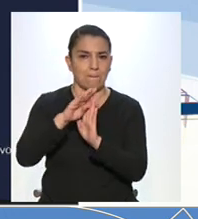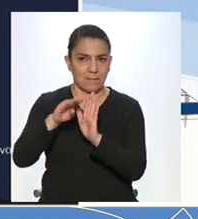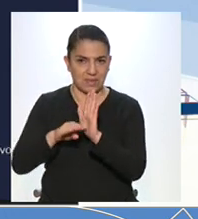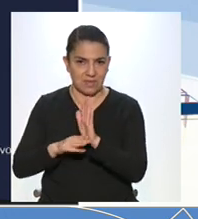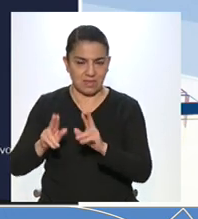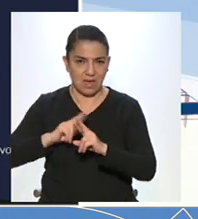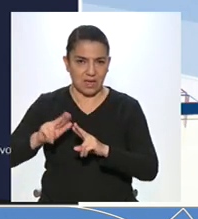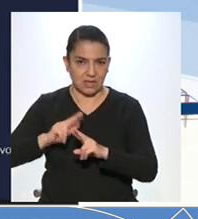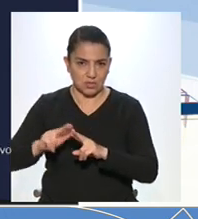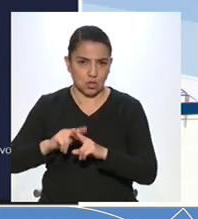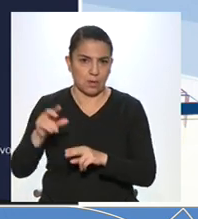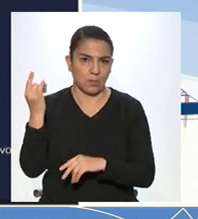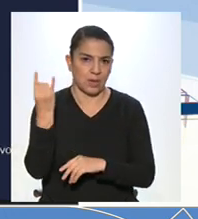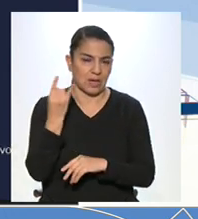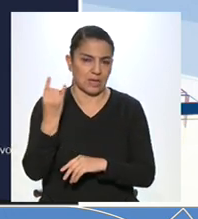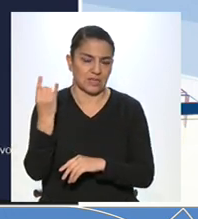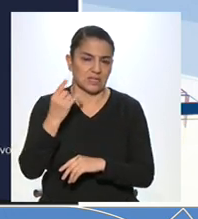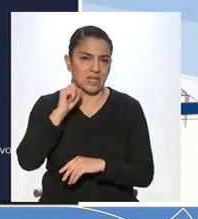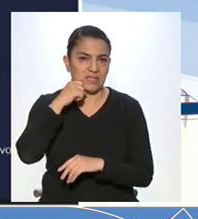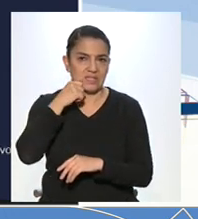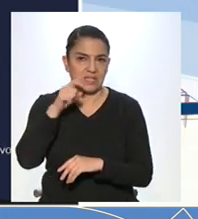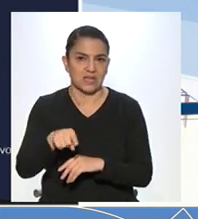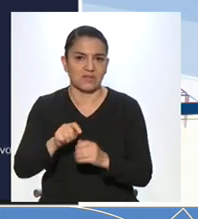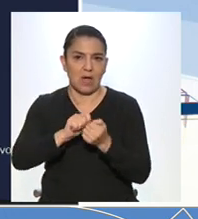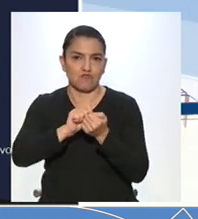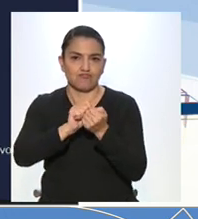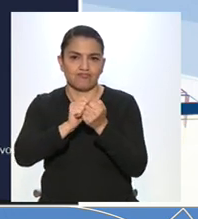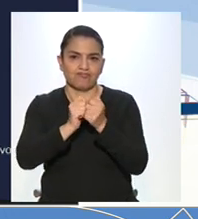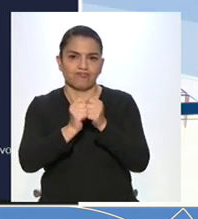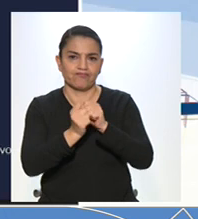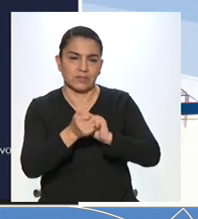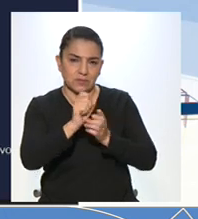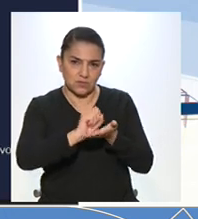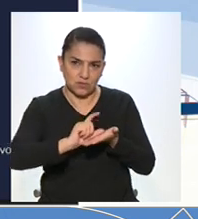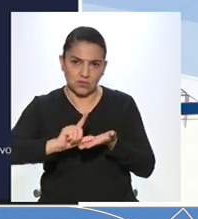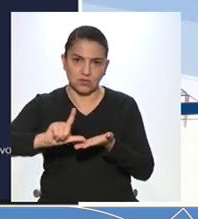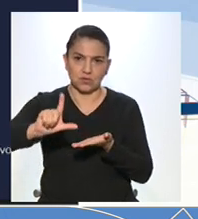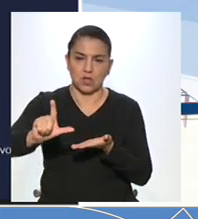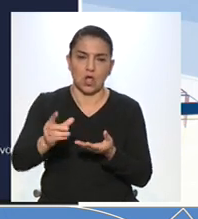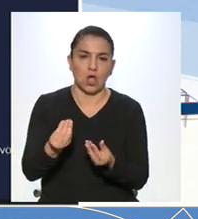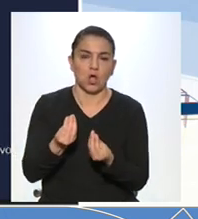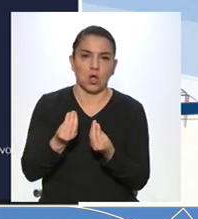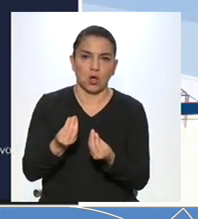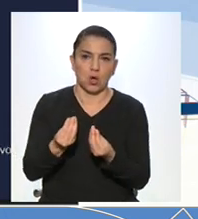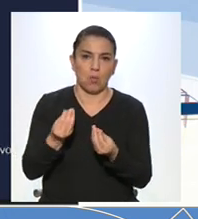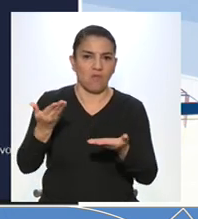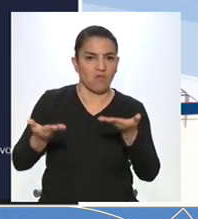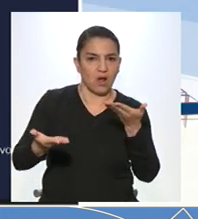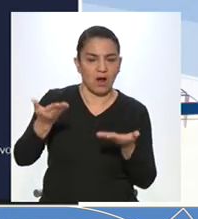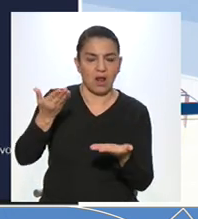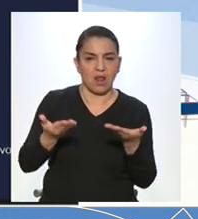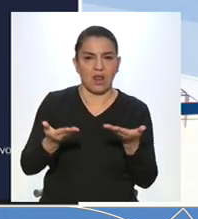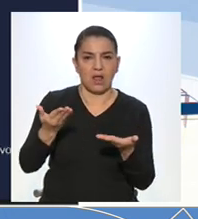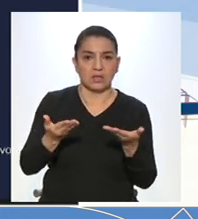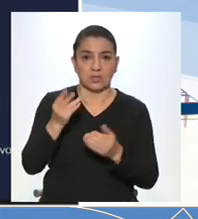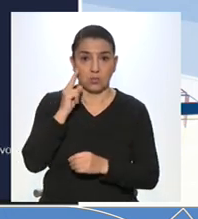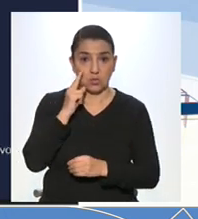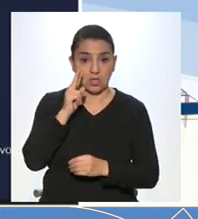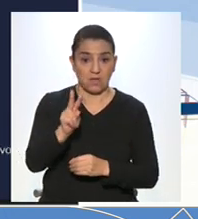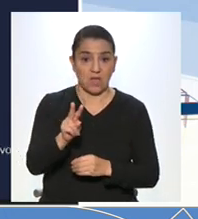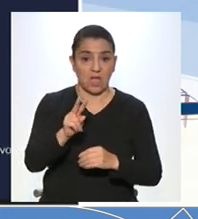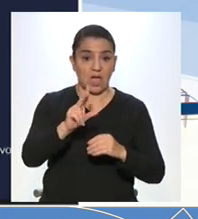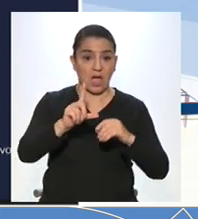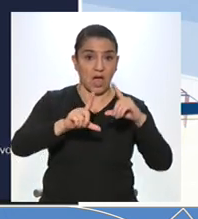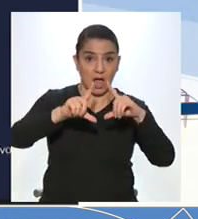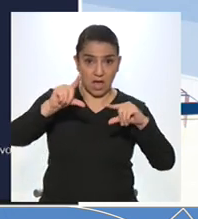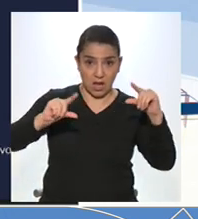durante la emergencia. Esto significará ir ajustando gradual y prudentemente el tamaño y la composición de su balance, que como se ve en la gráfica, a